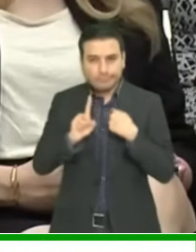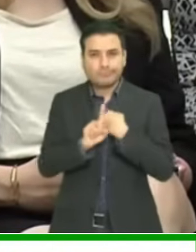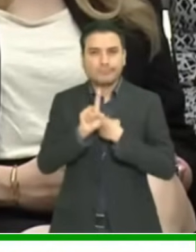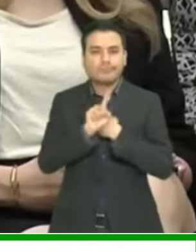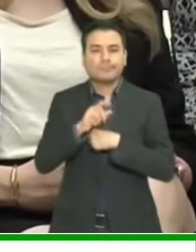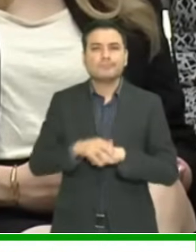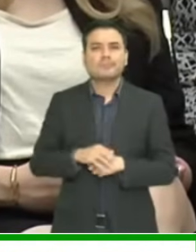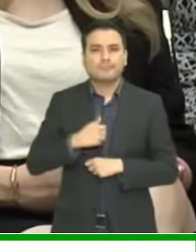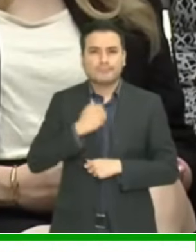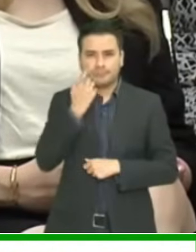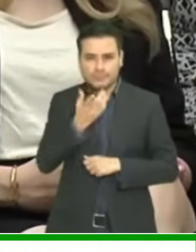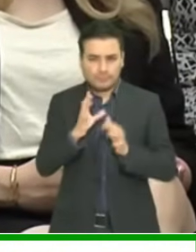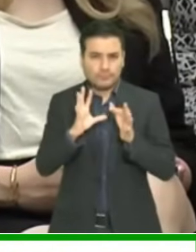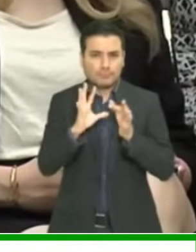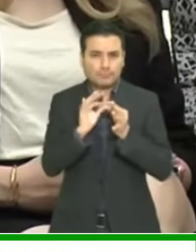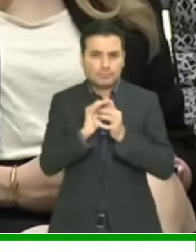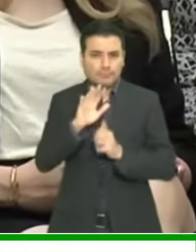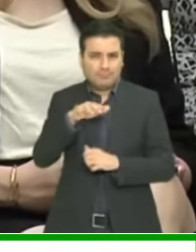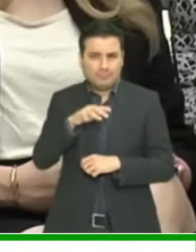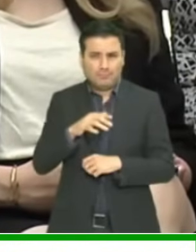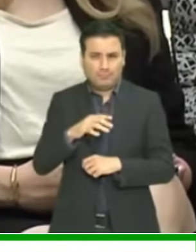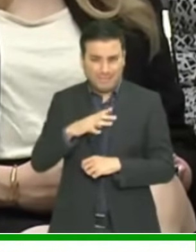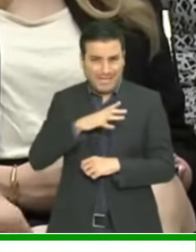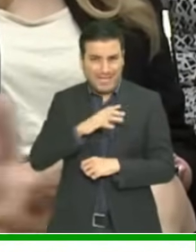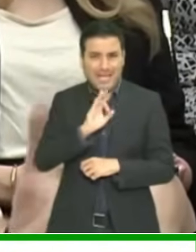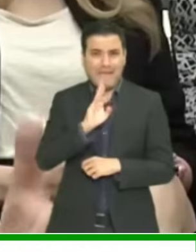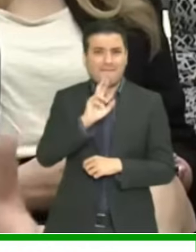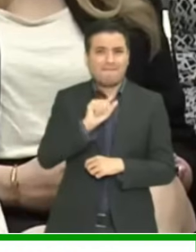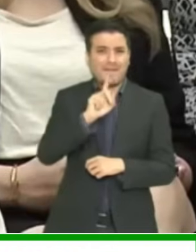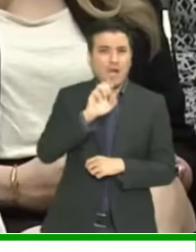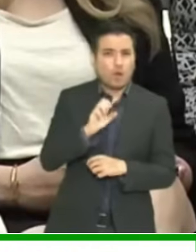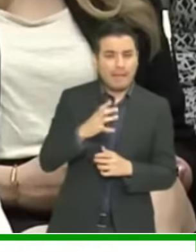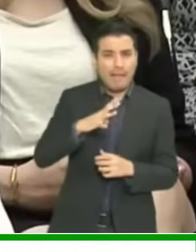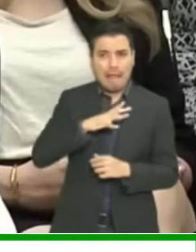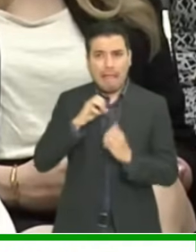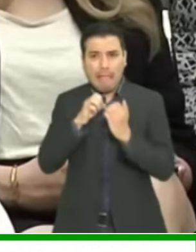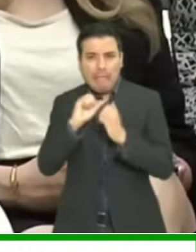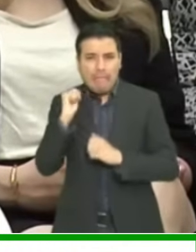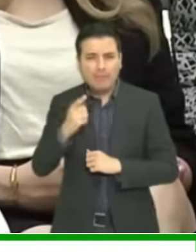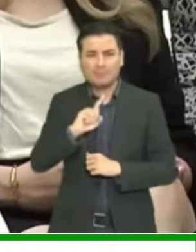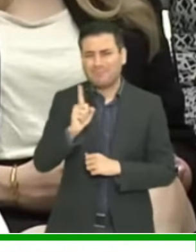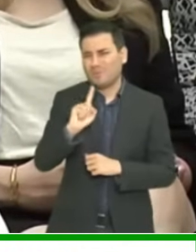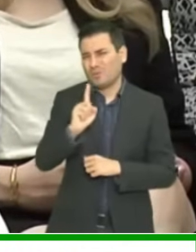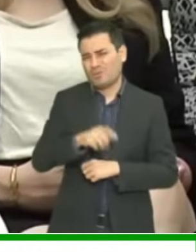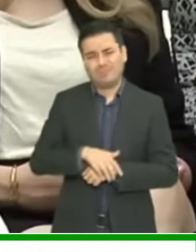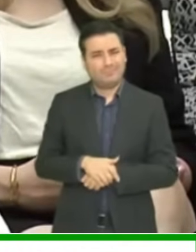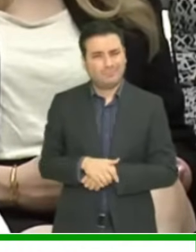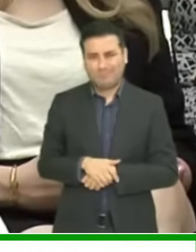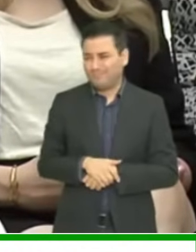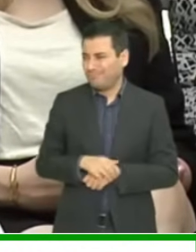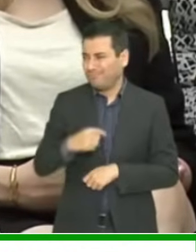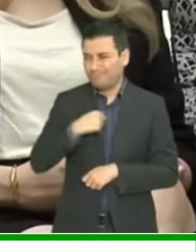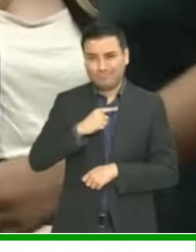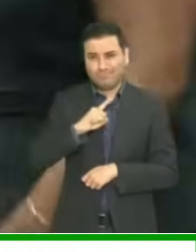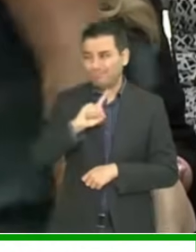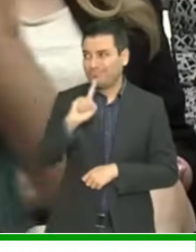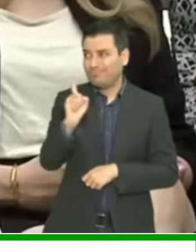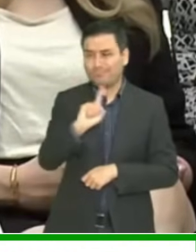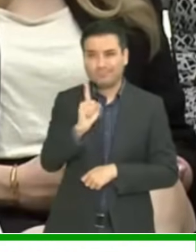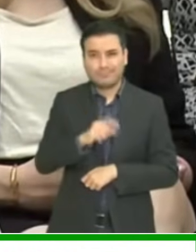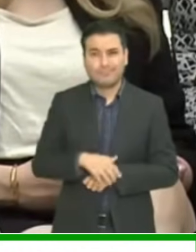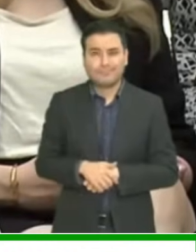para decir que hubo un fraude? Por supuesto que no. Yo no soy de las personas que pueda decir que hubo una manipulación indebida. No, no lo